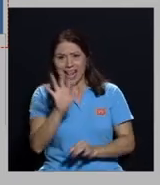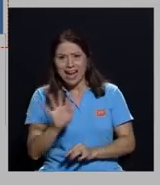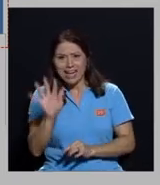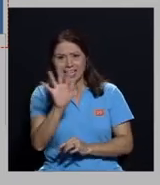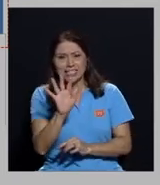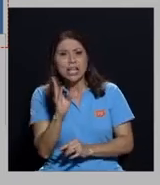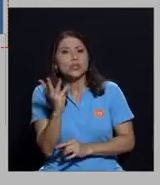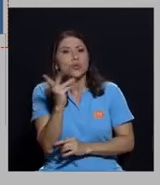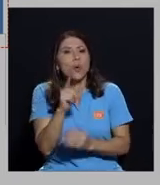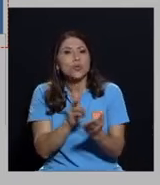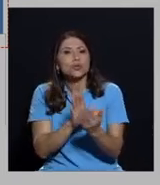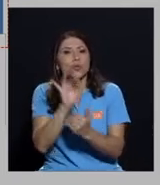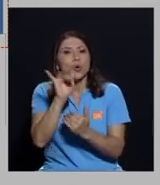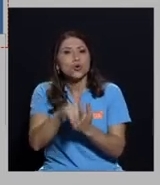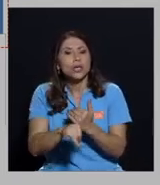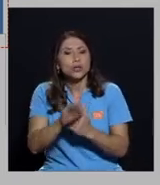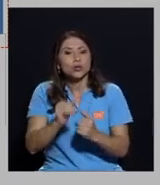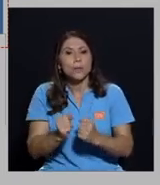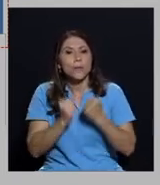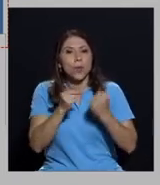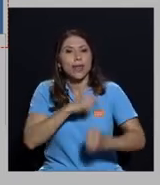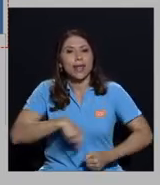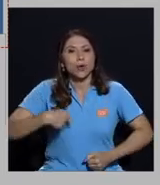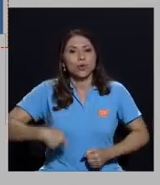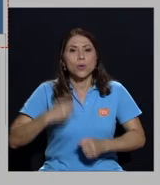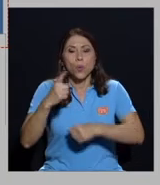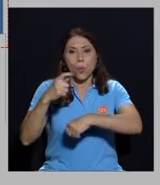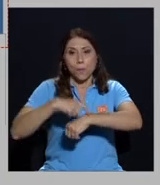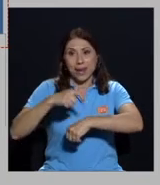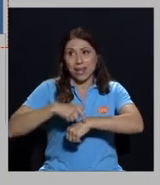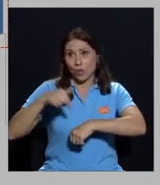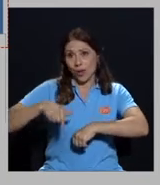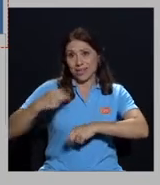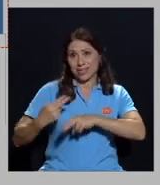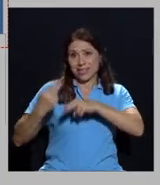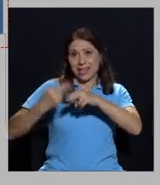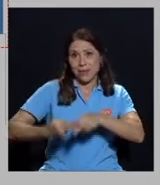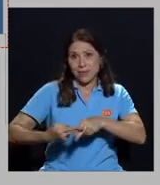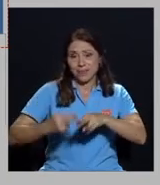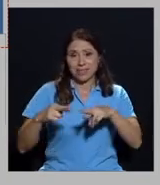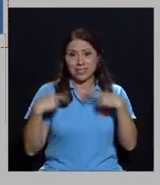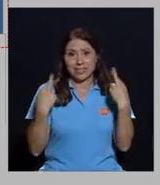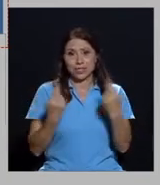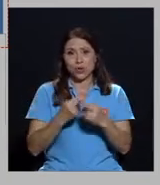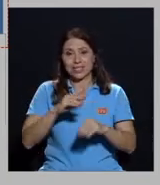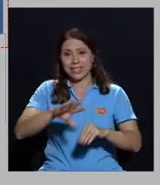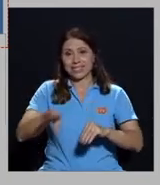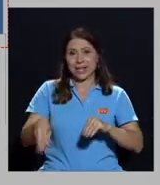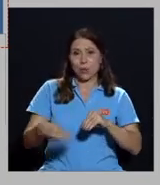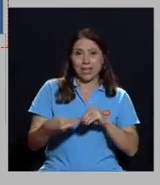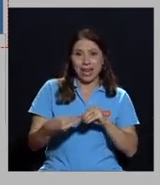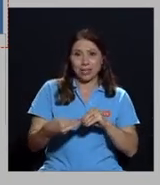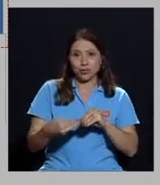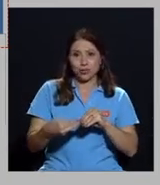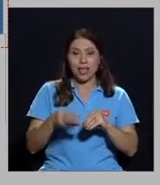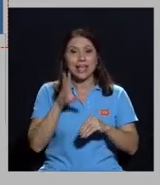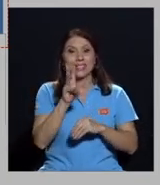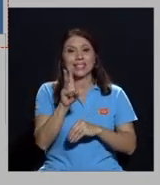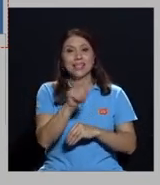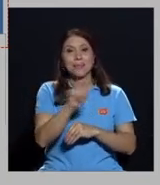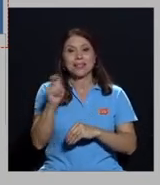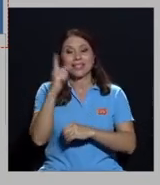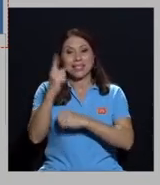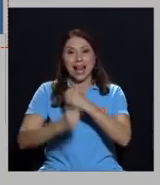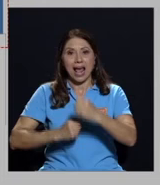presentó el poder ejecutivo durante un periodo que se conoce en costa rica como de sesiones extraordinarias que son seis meses al año donde el